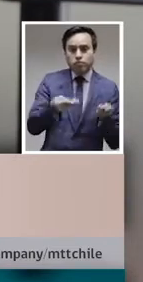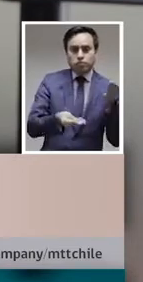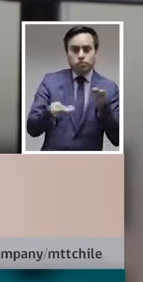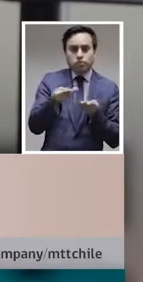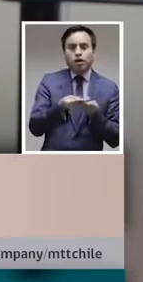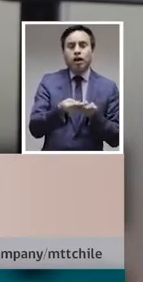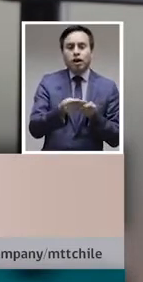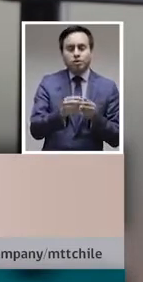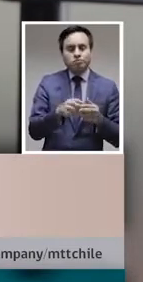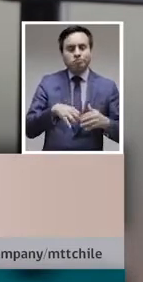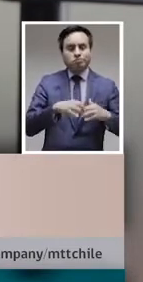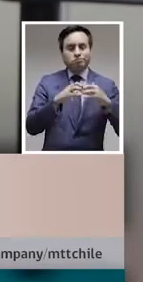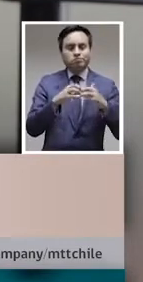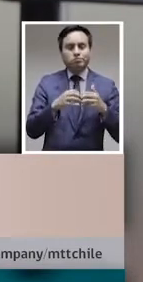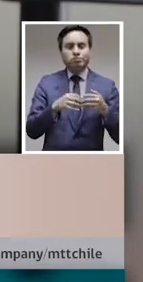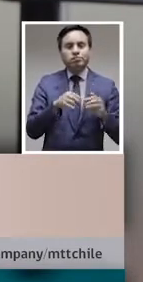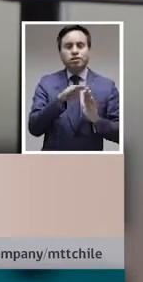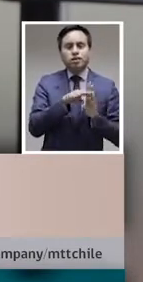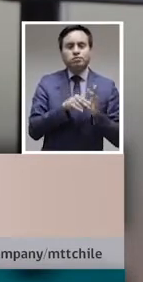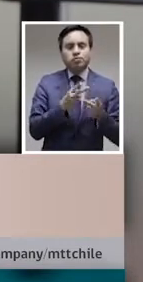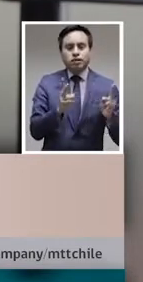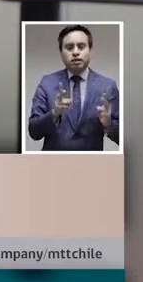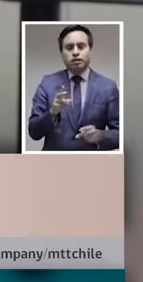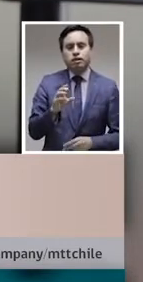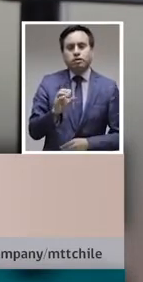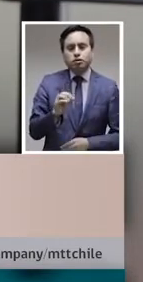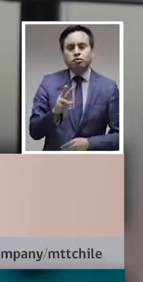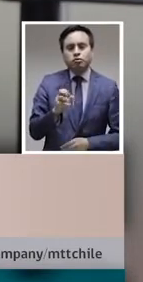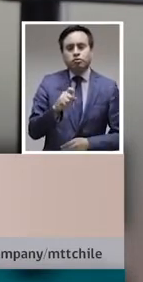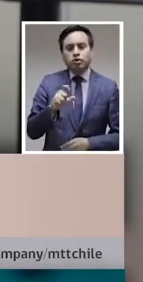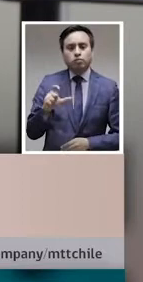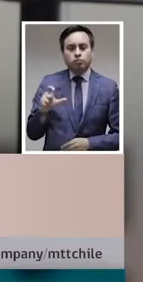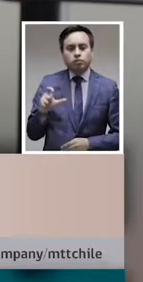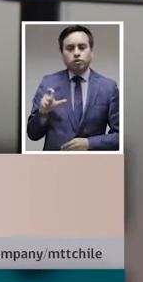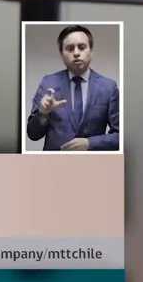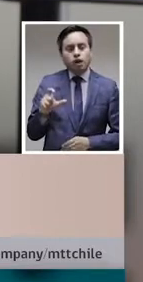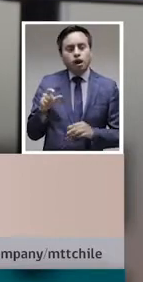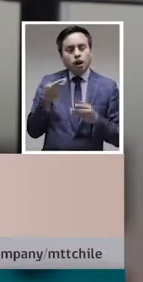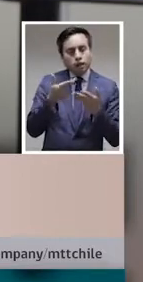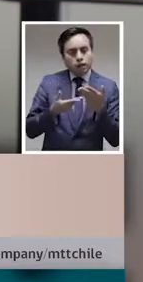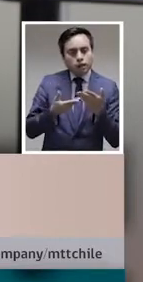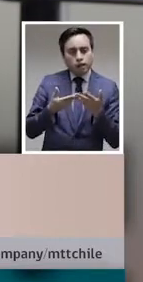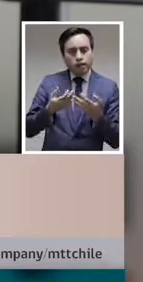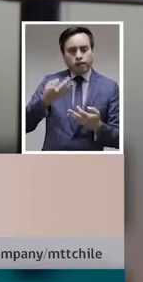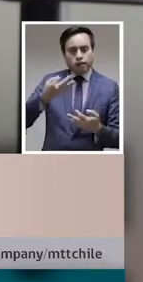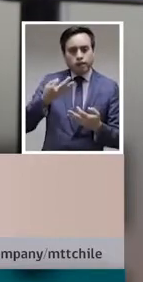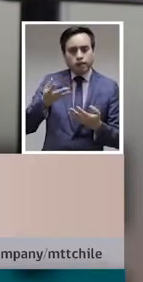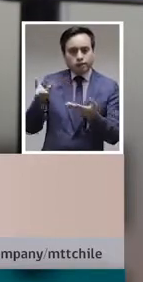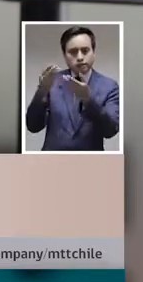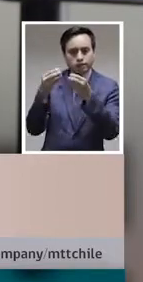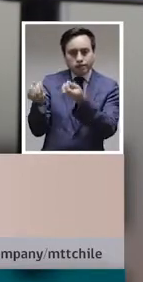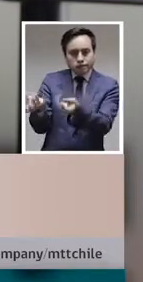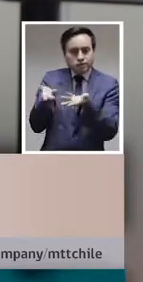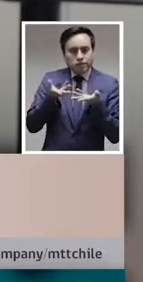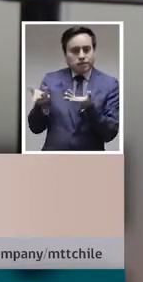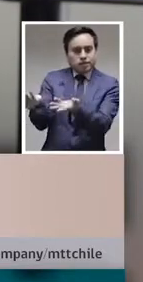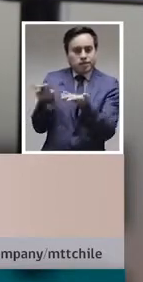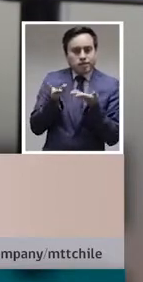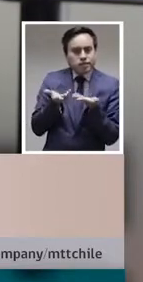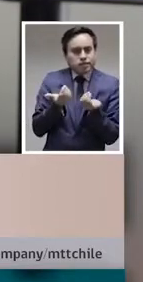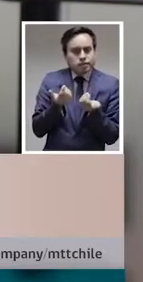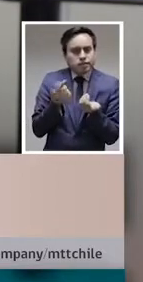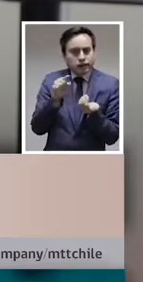políticas públicas. Así que esperamos que COSOC sea un canal eficaz para transmitirnos a nosotros